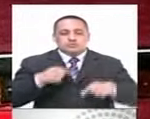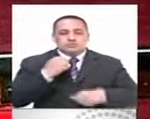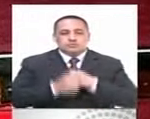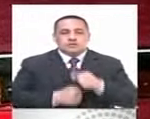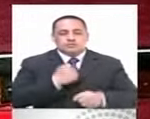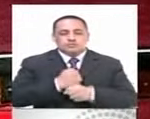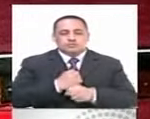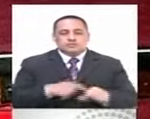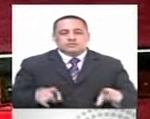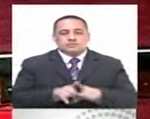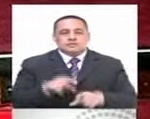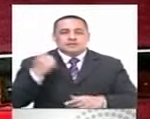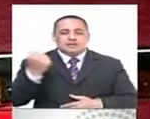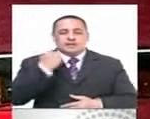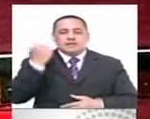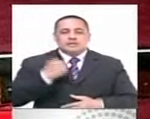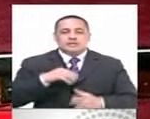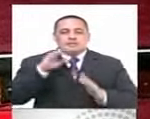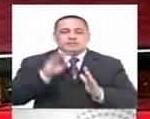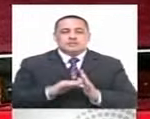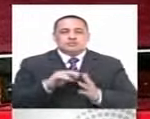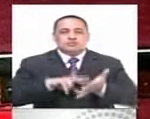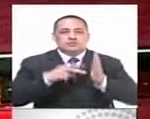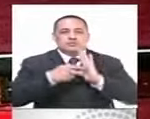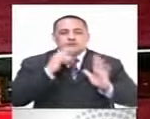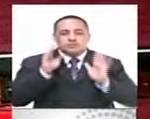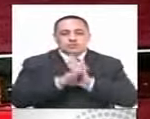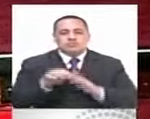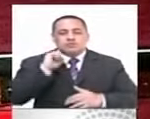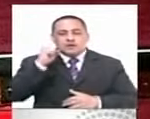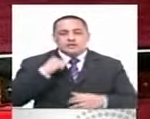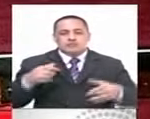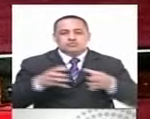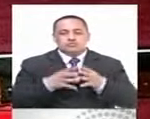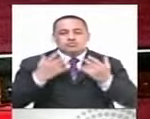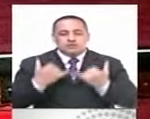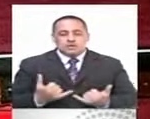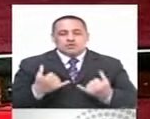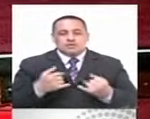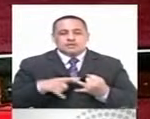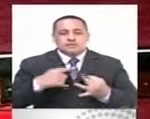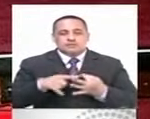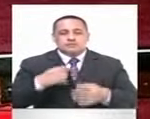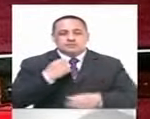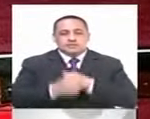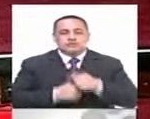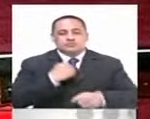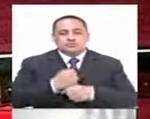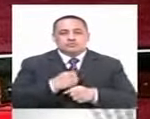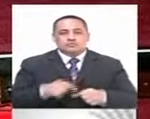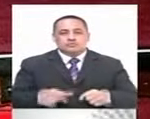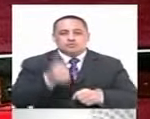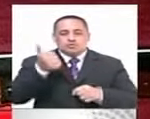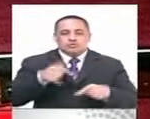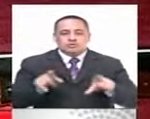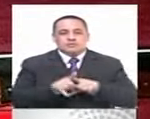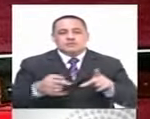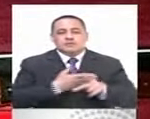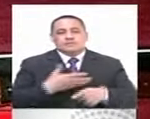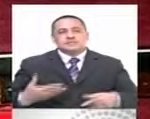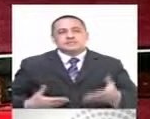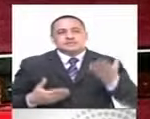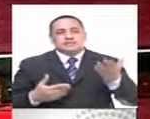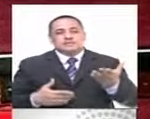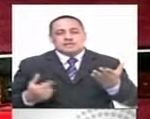generación gane menos que lo que ganan sus pares ahora en estos tiempos. Lo otro, señora